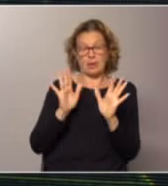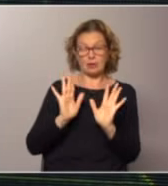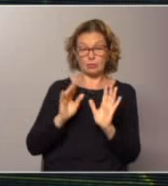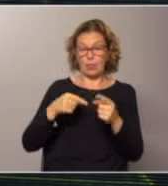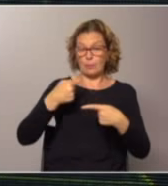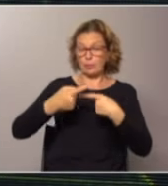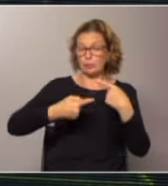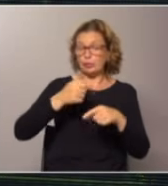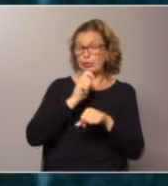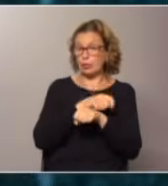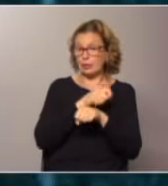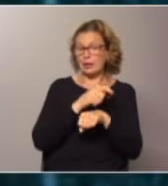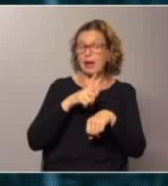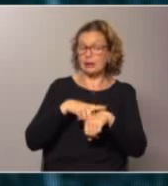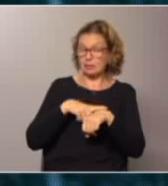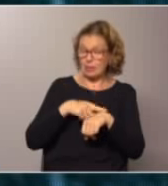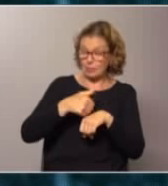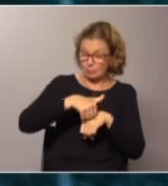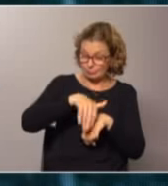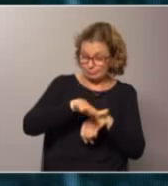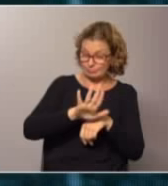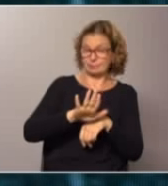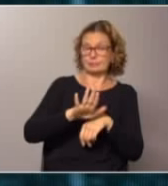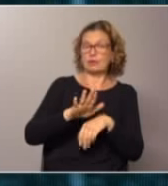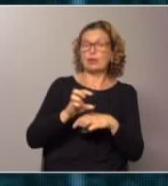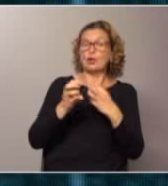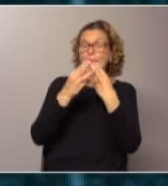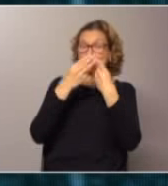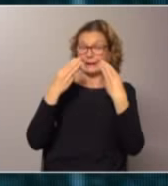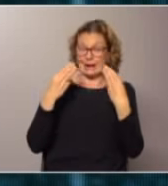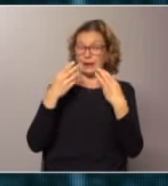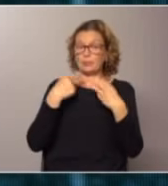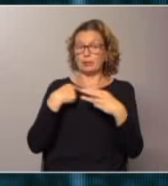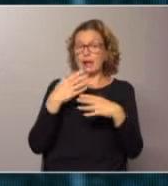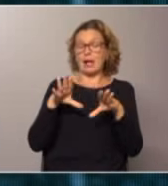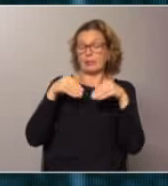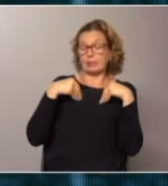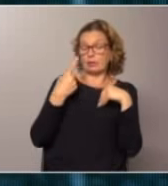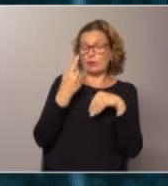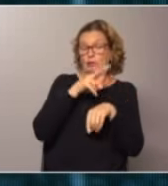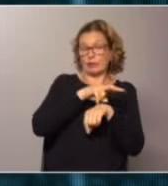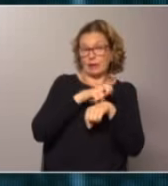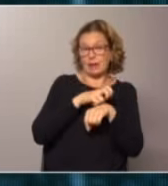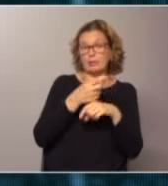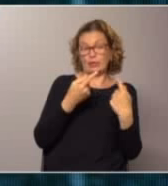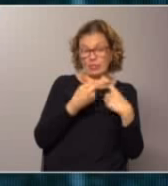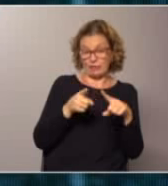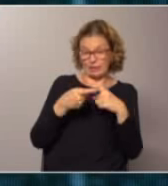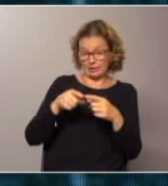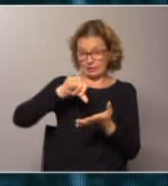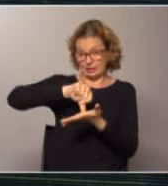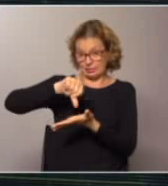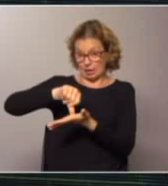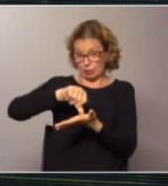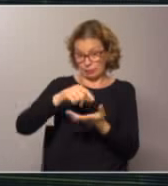procesos judiciales van a llevar tiempo son procesos generales uno porque lo aceptó un fiscal pero en varios estados es decir hay